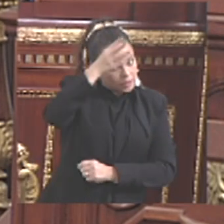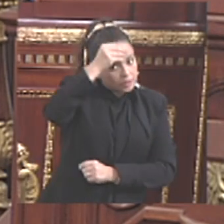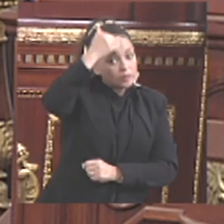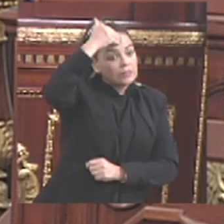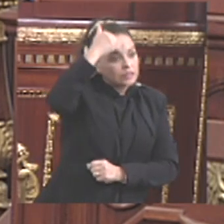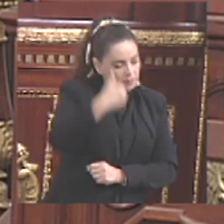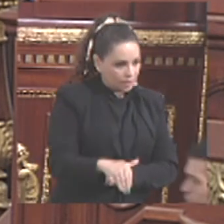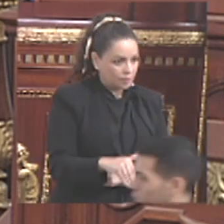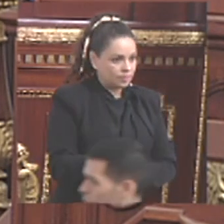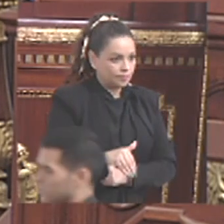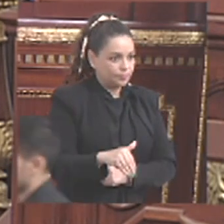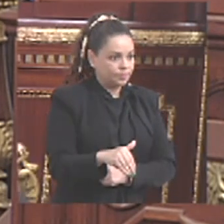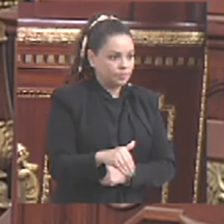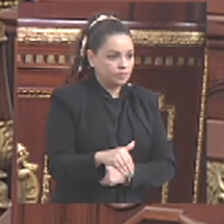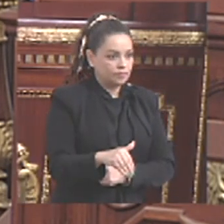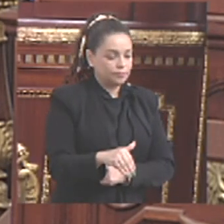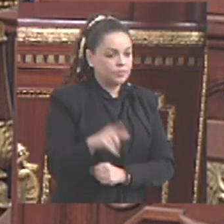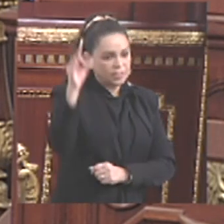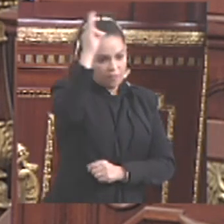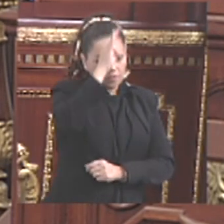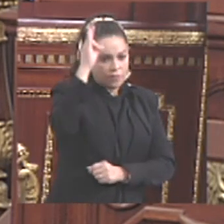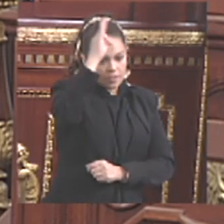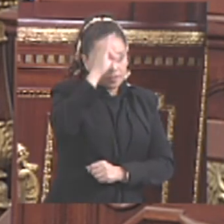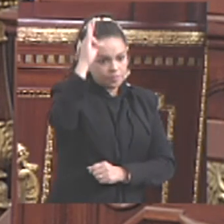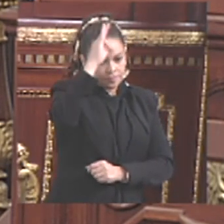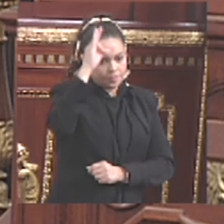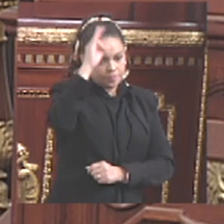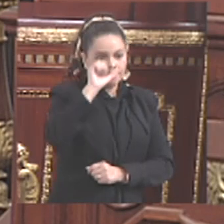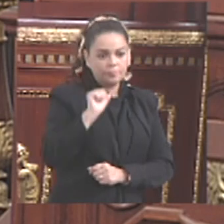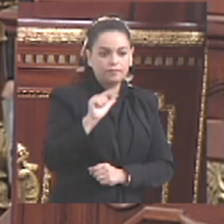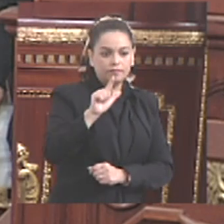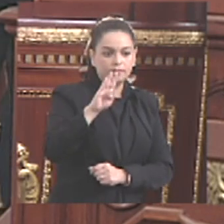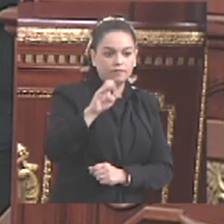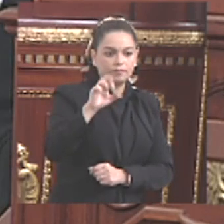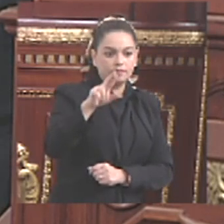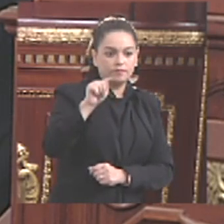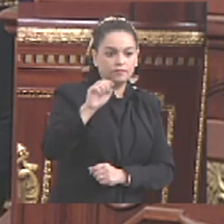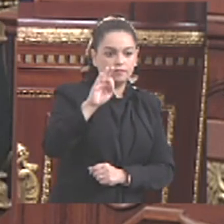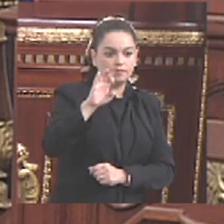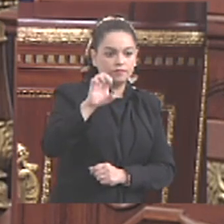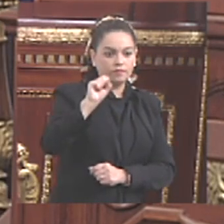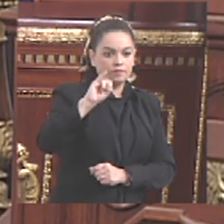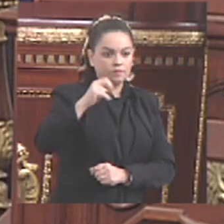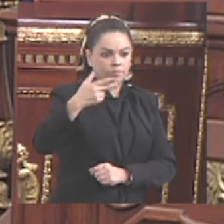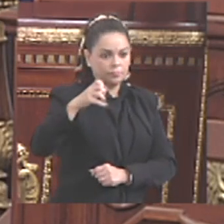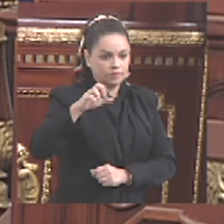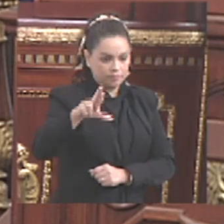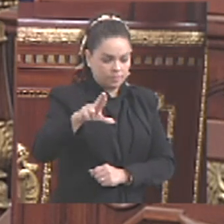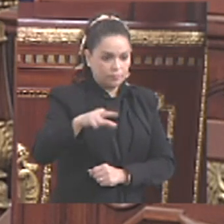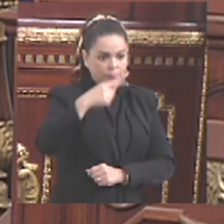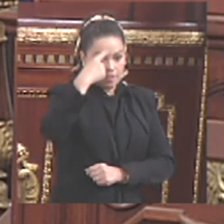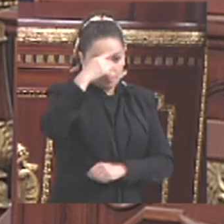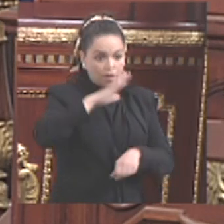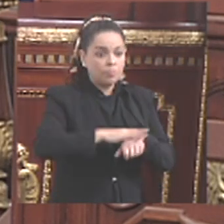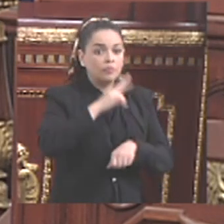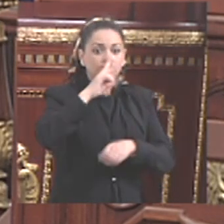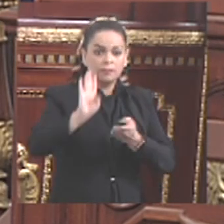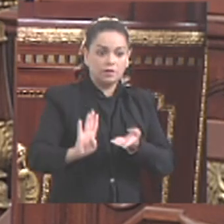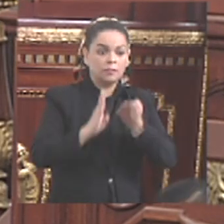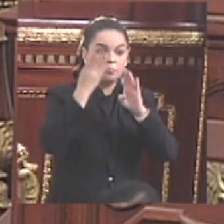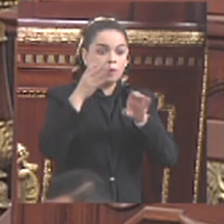las palabras del poeta y filósofo Albert Schweitzer, el único medio de hacer un mundo mejor es mejorar uno